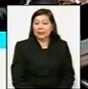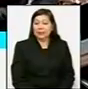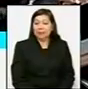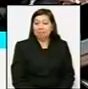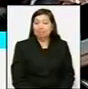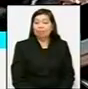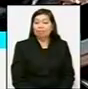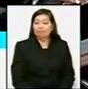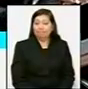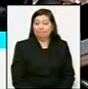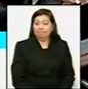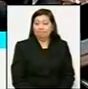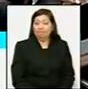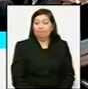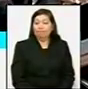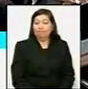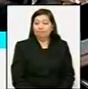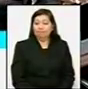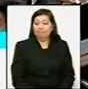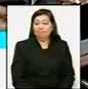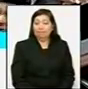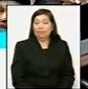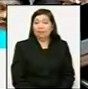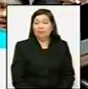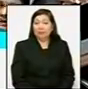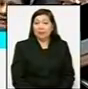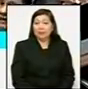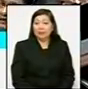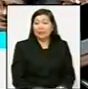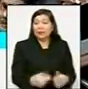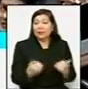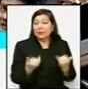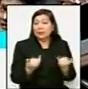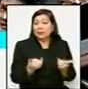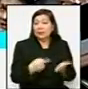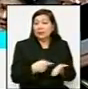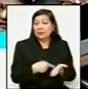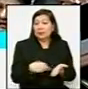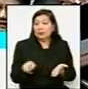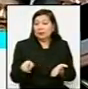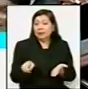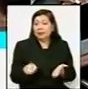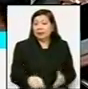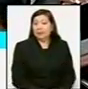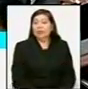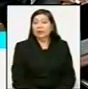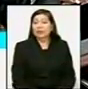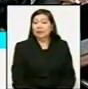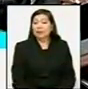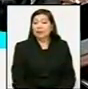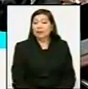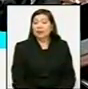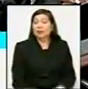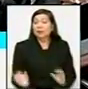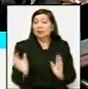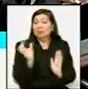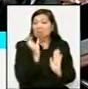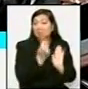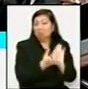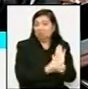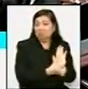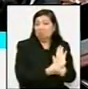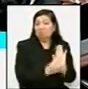Muy bien, congresistas, entonces estamos, eso de ahí sale, queda la parte